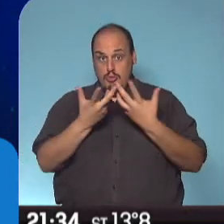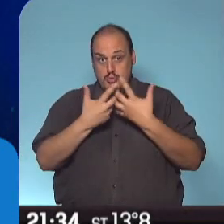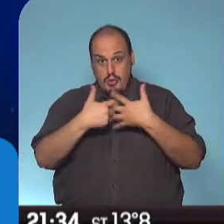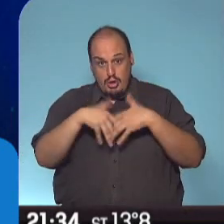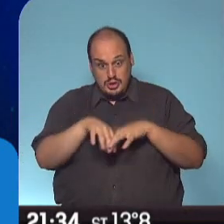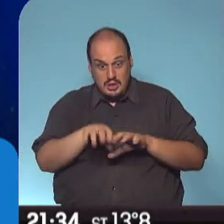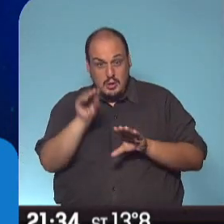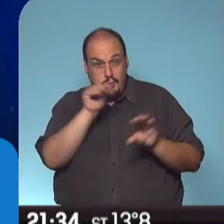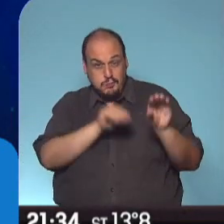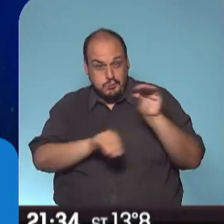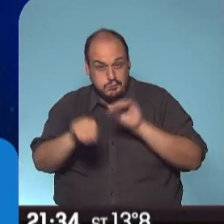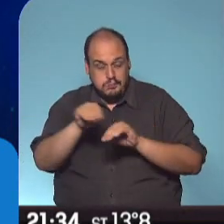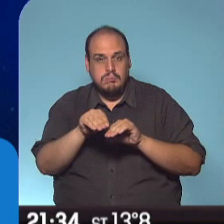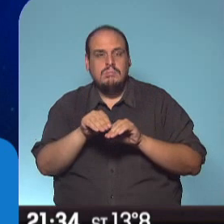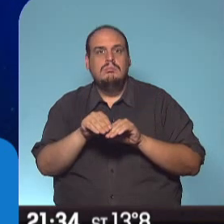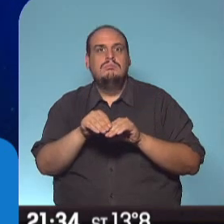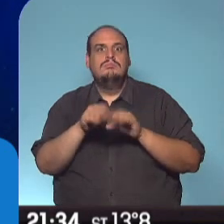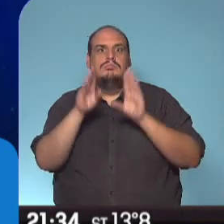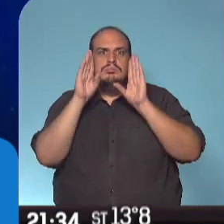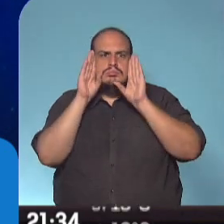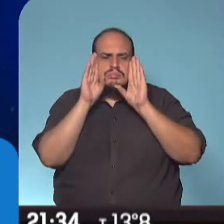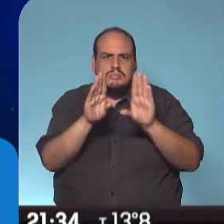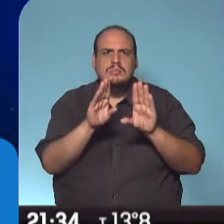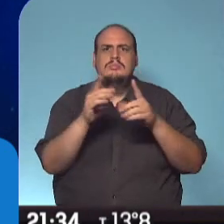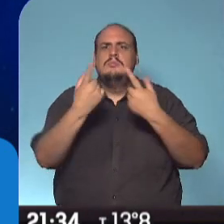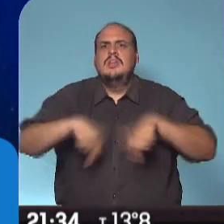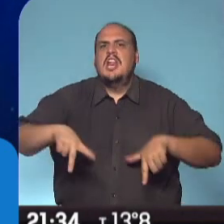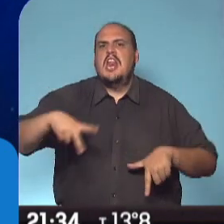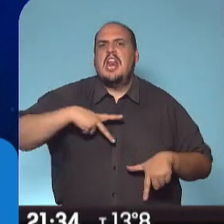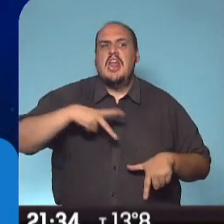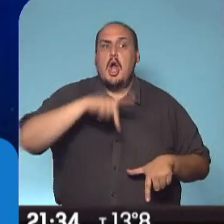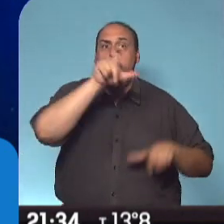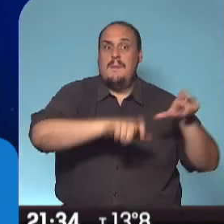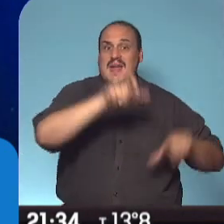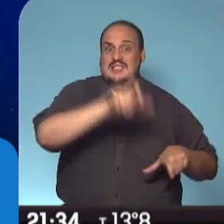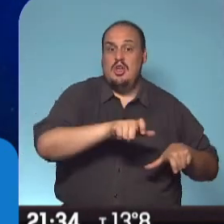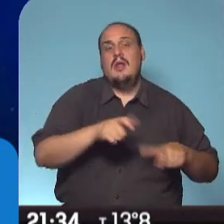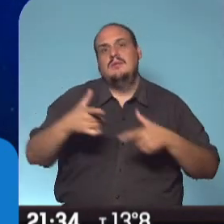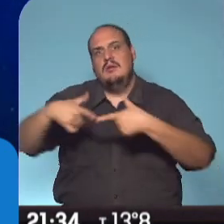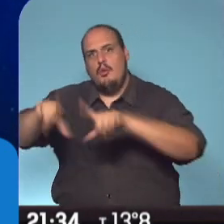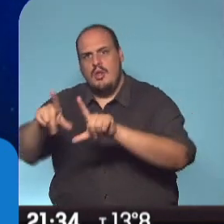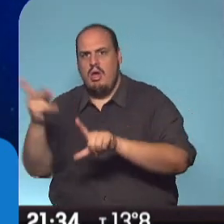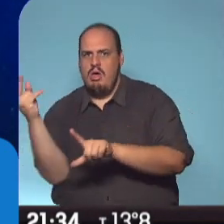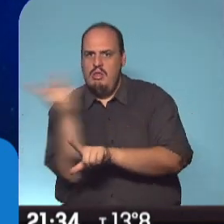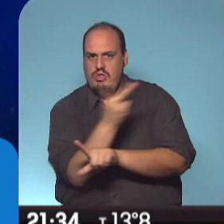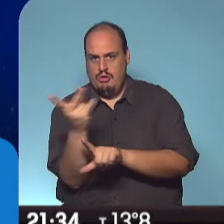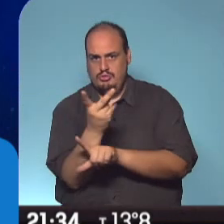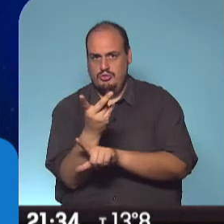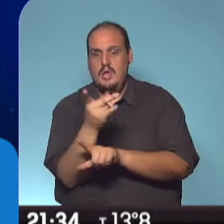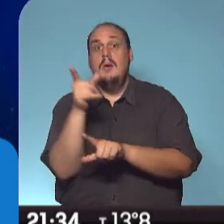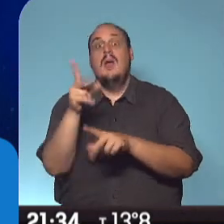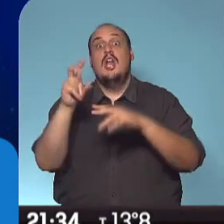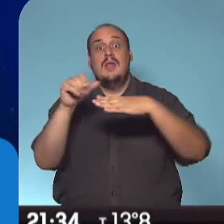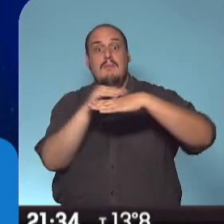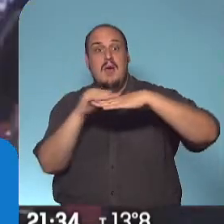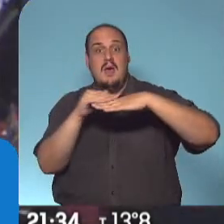de armar apunta a la riqueza de las personas humanas y jurídicas de pero en el tramo